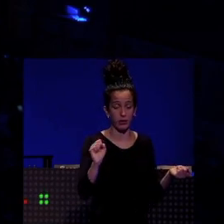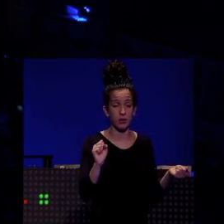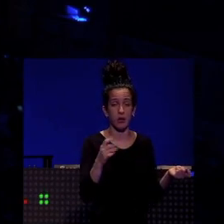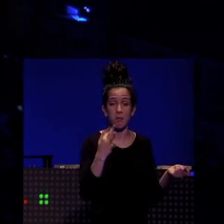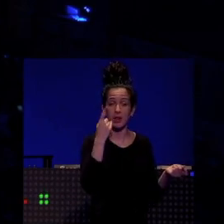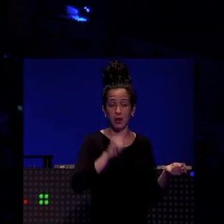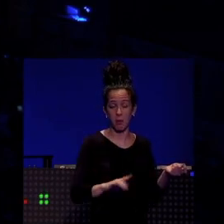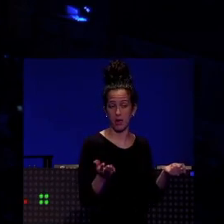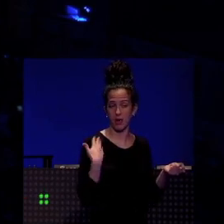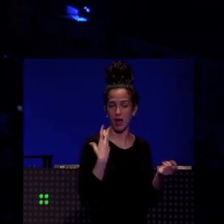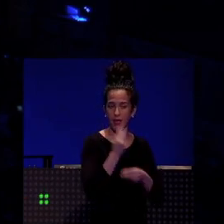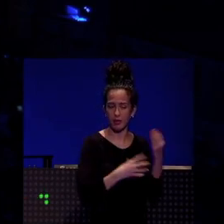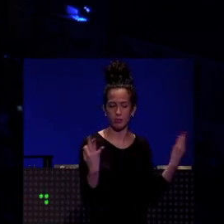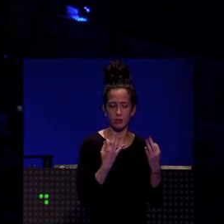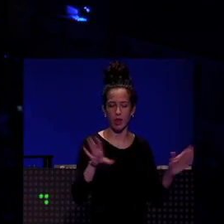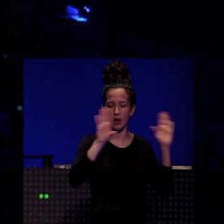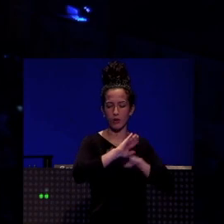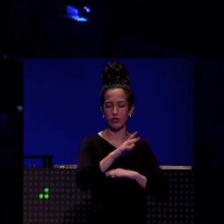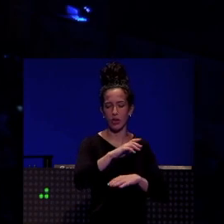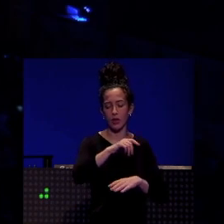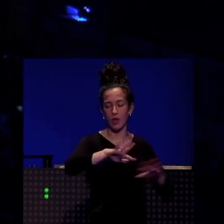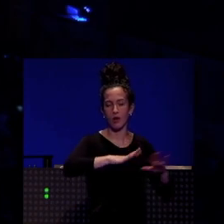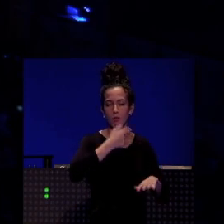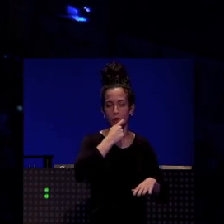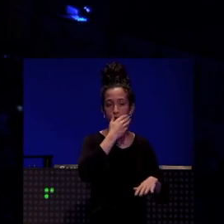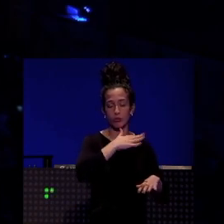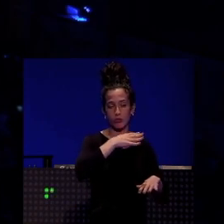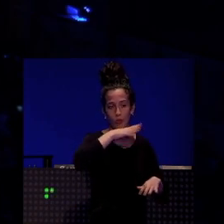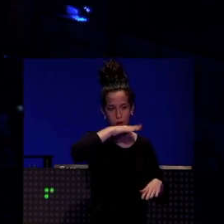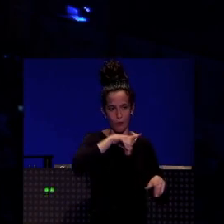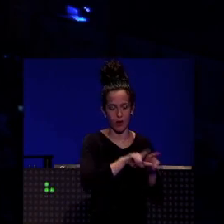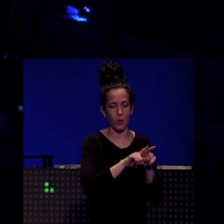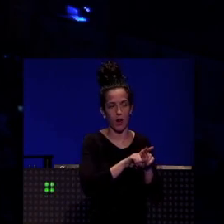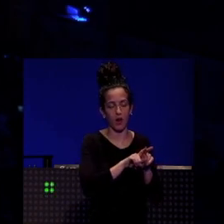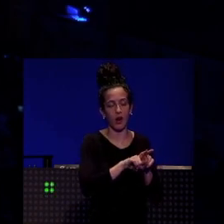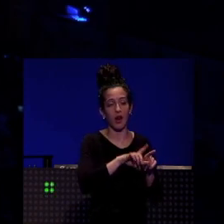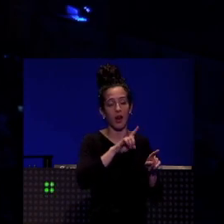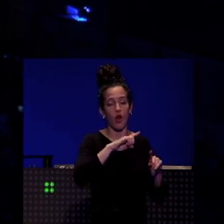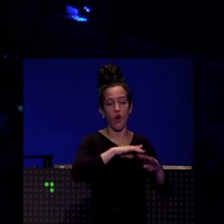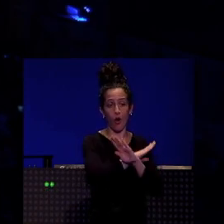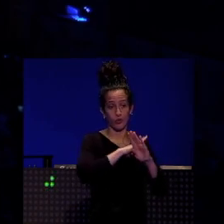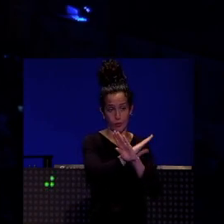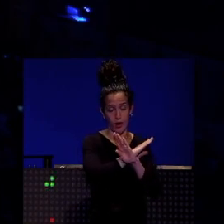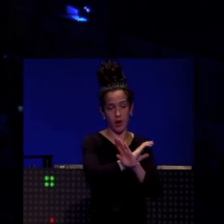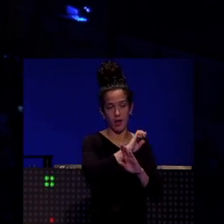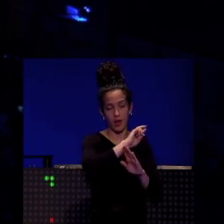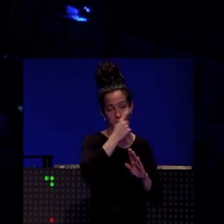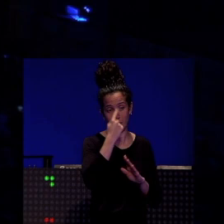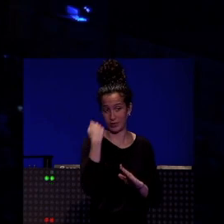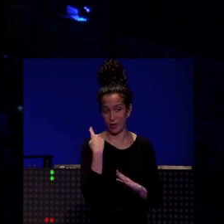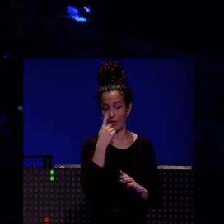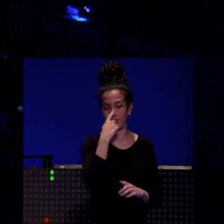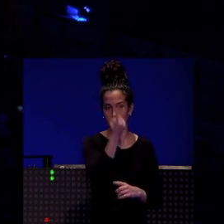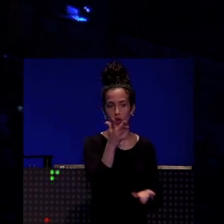la última fue en octubre del 2018 la siguiente será en octubre de 2019 invito desde aquí